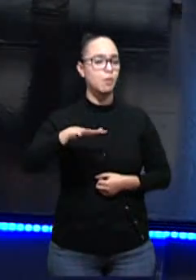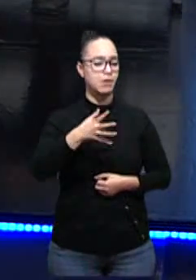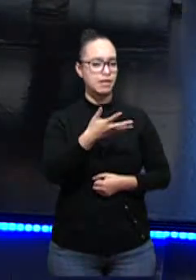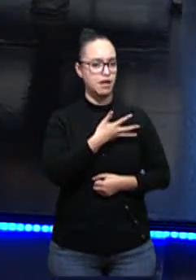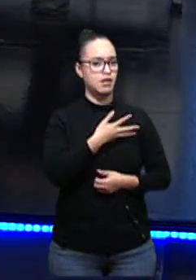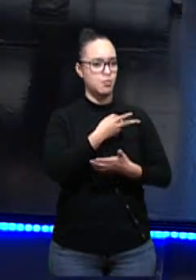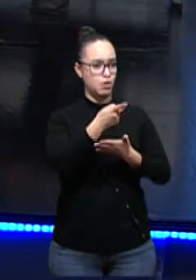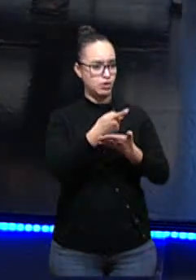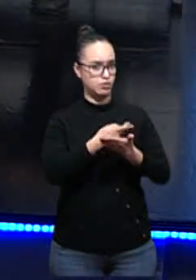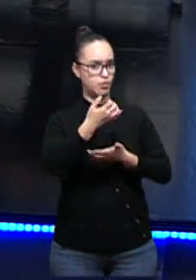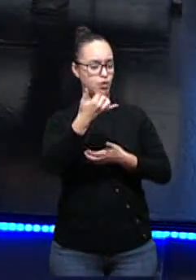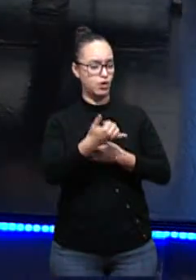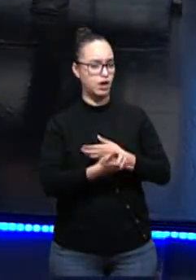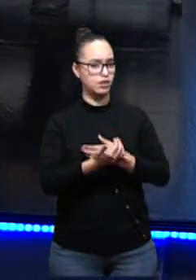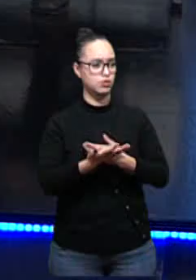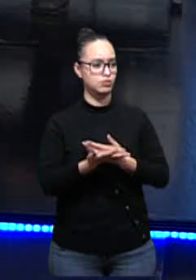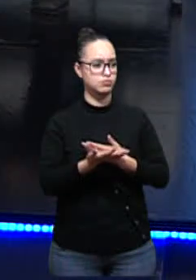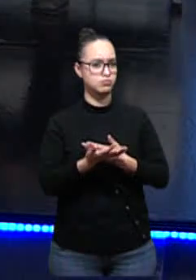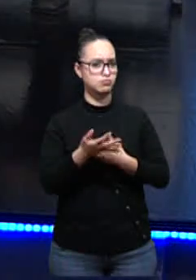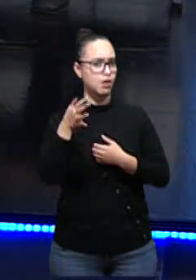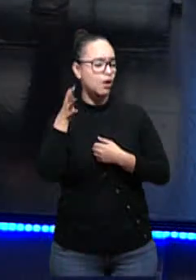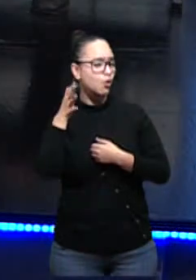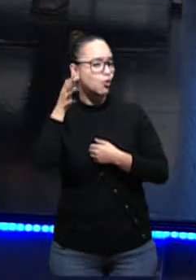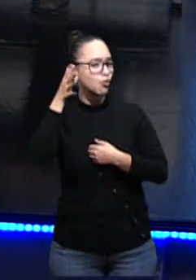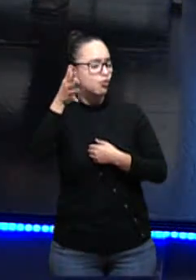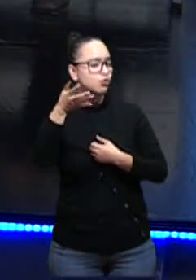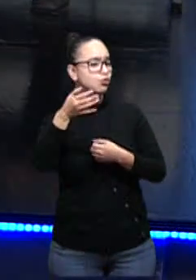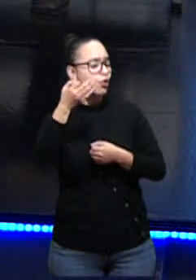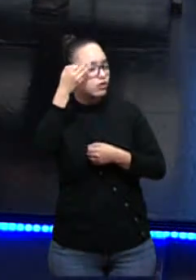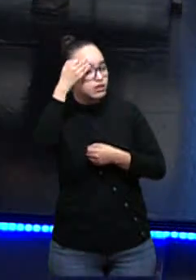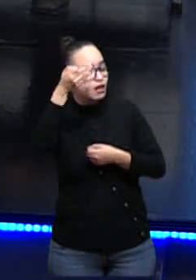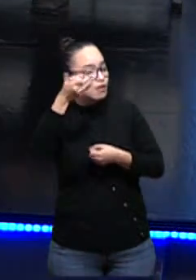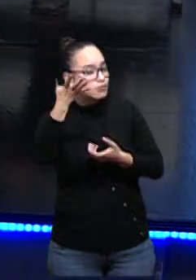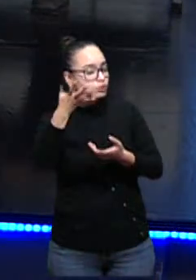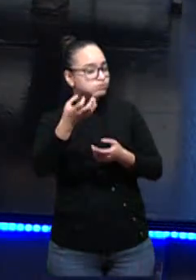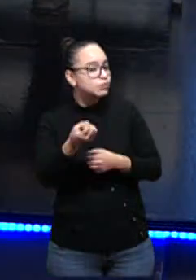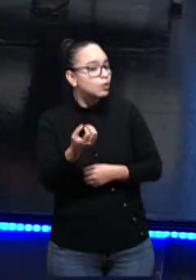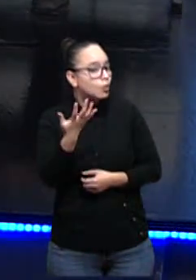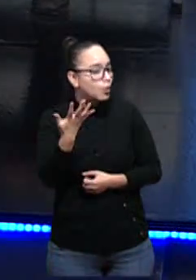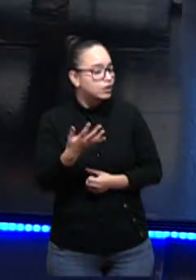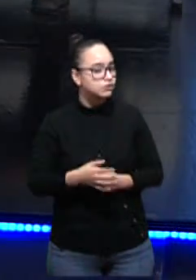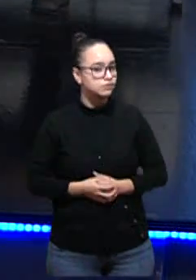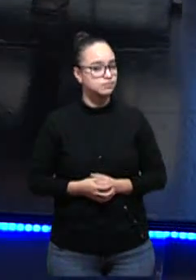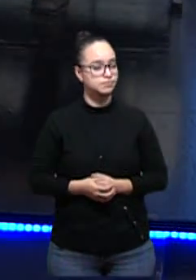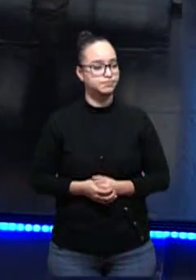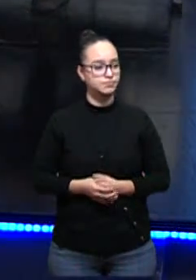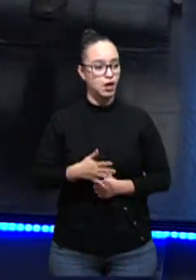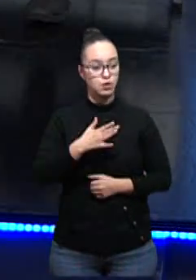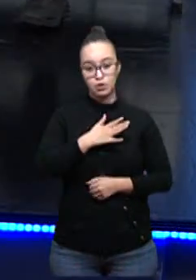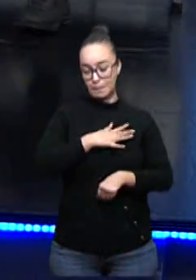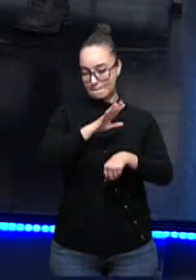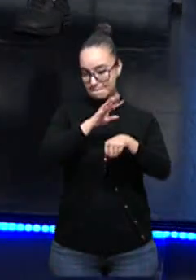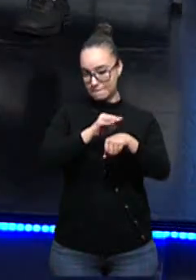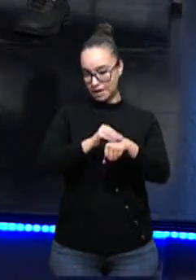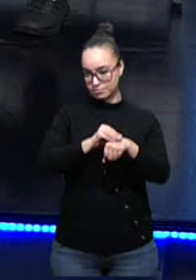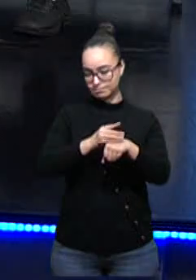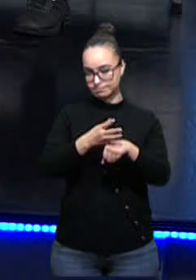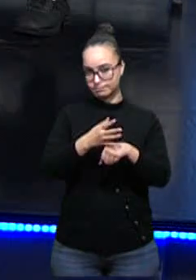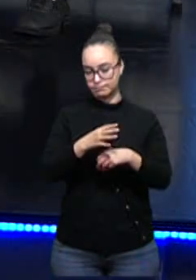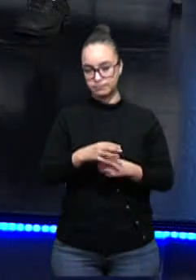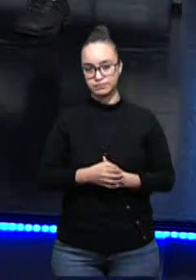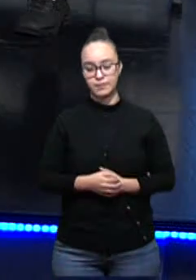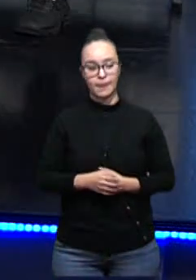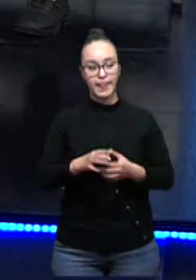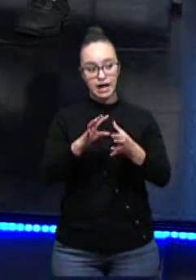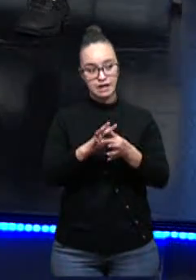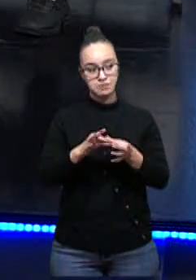proyectos que serían a cuánto tiempo en este sentido? Así es, Paulina. Bueno, si me permites, quisiera retomar un poquito